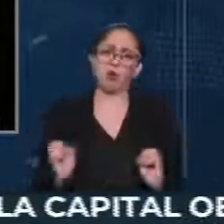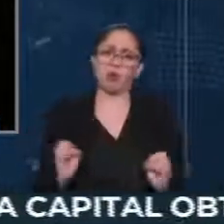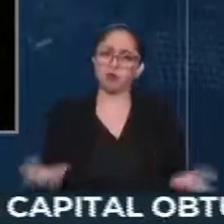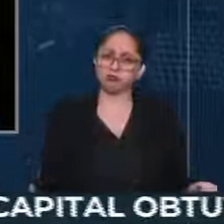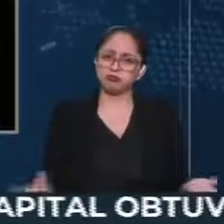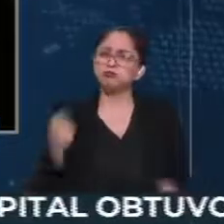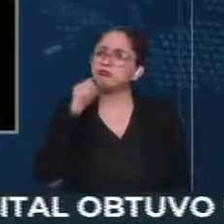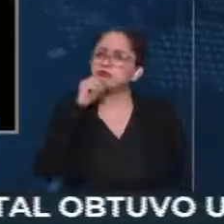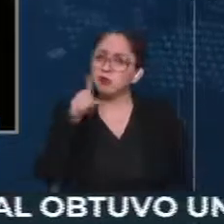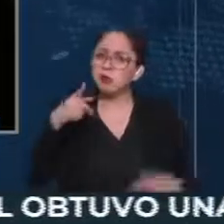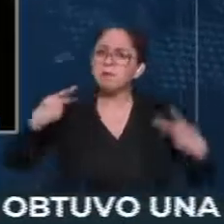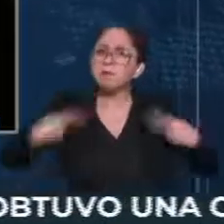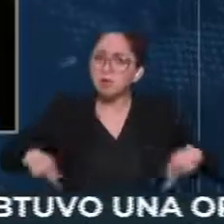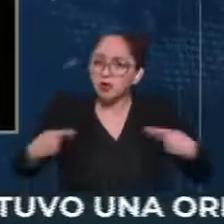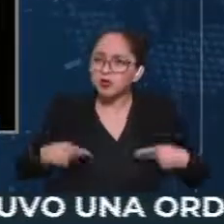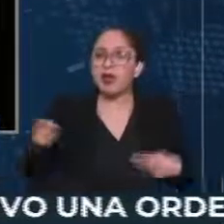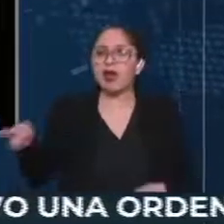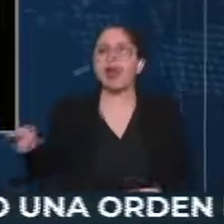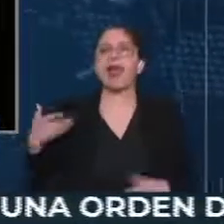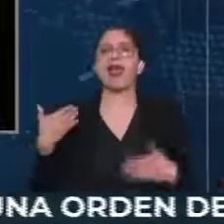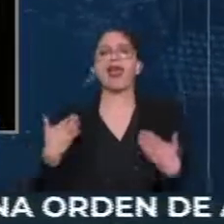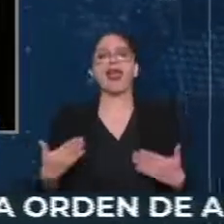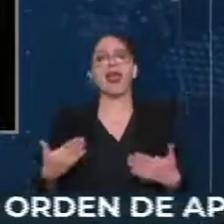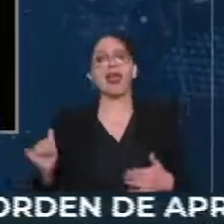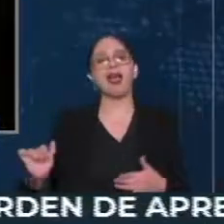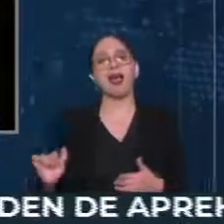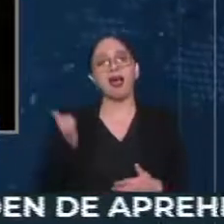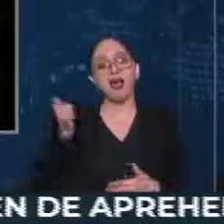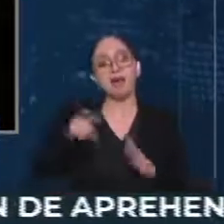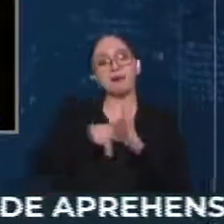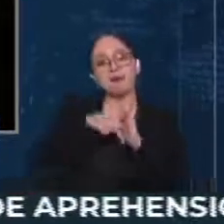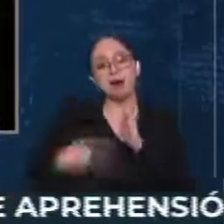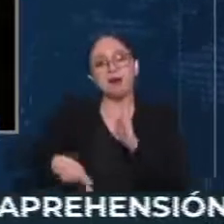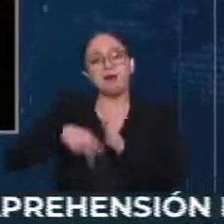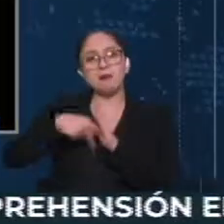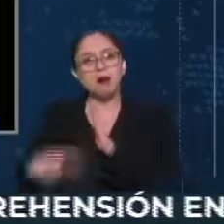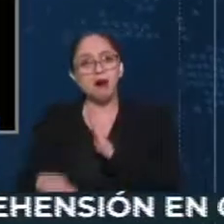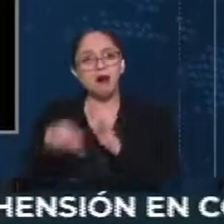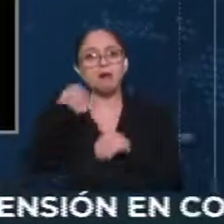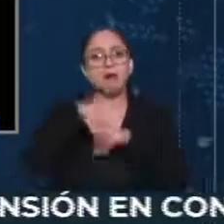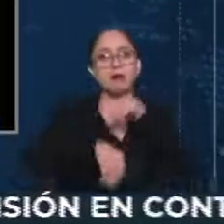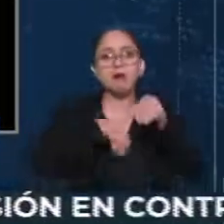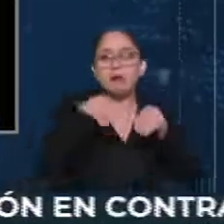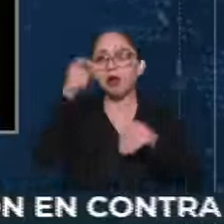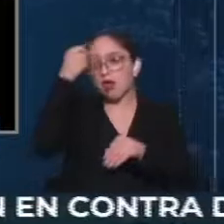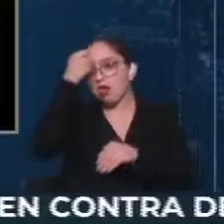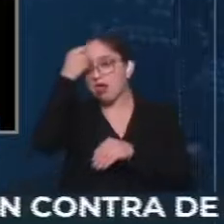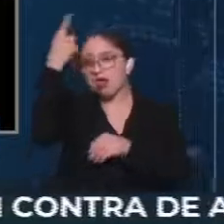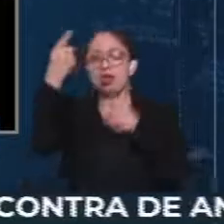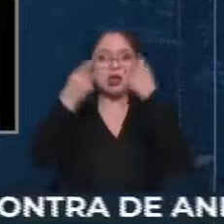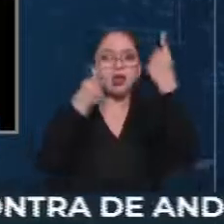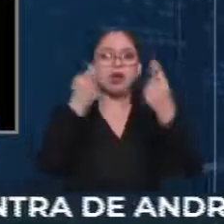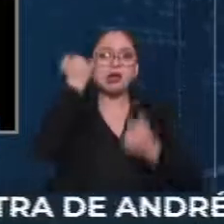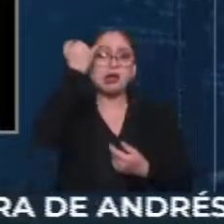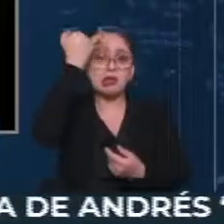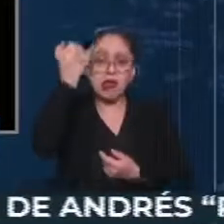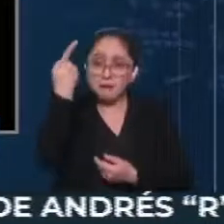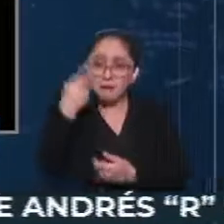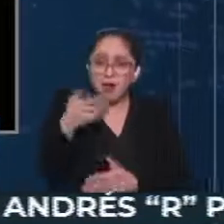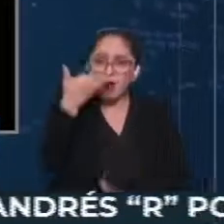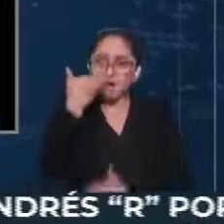comunicación que están aprovechándose de estas coyunturas y hablando sandez y media sin ningún tipo